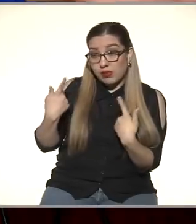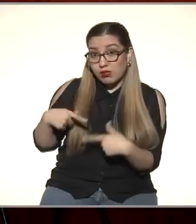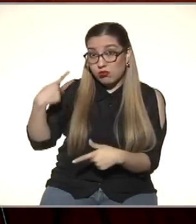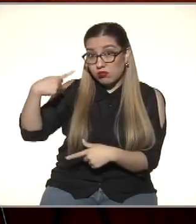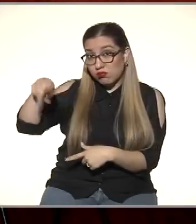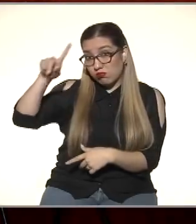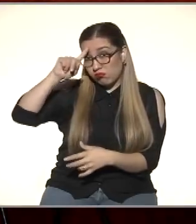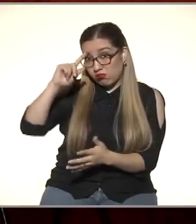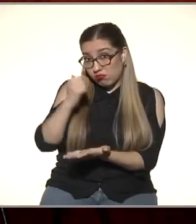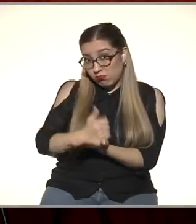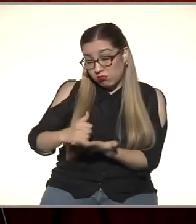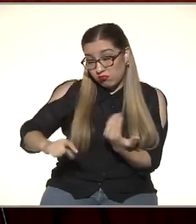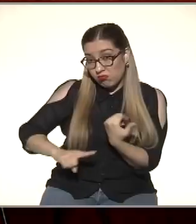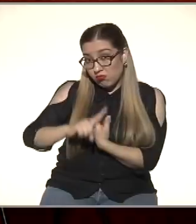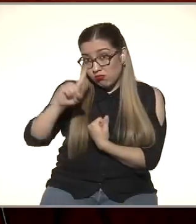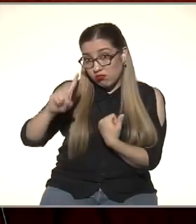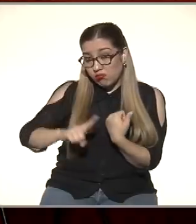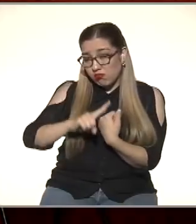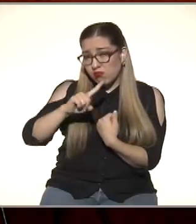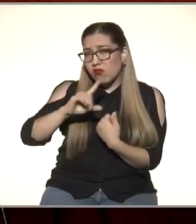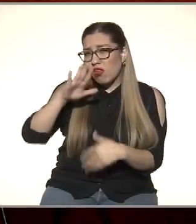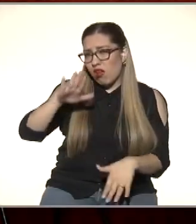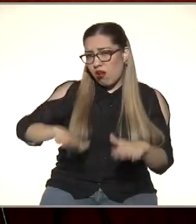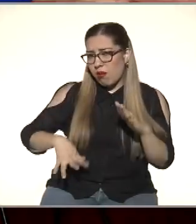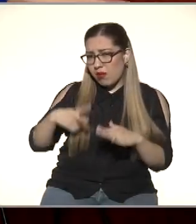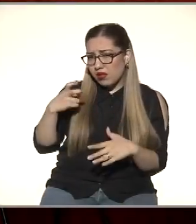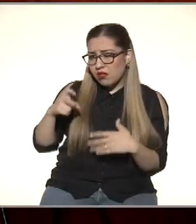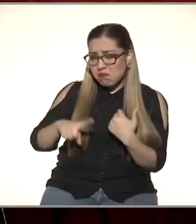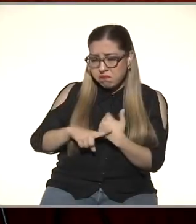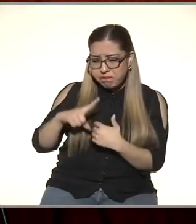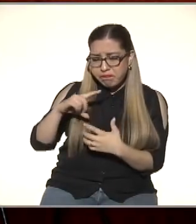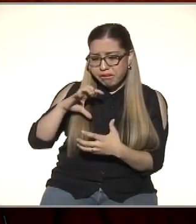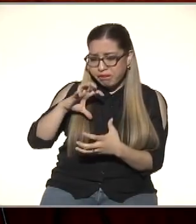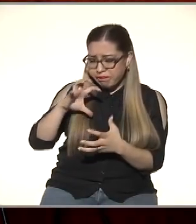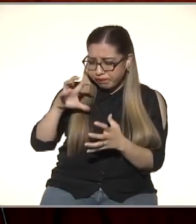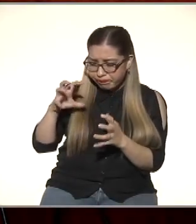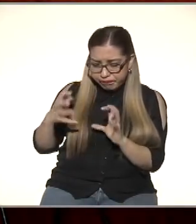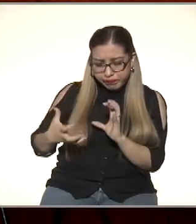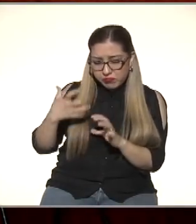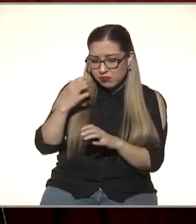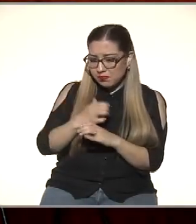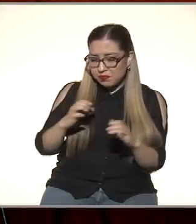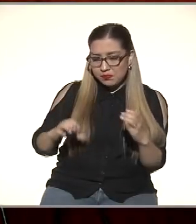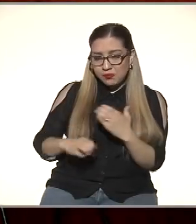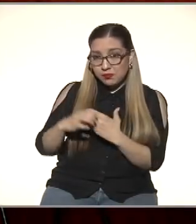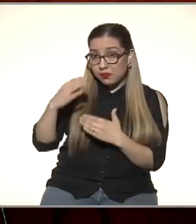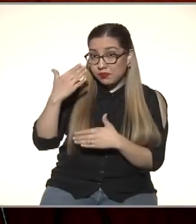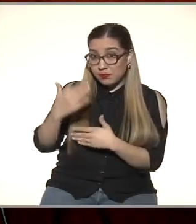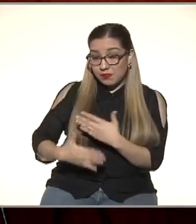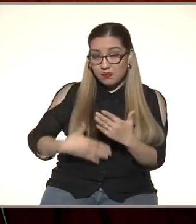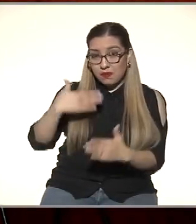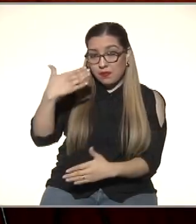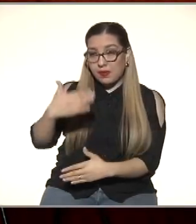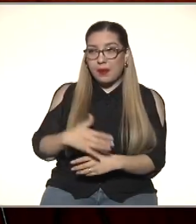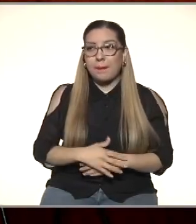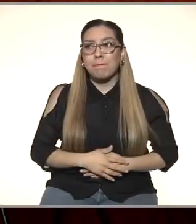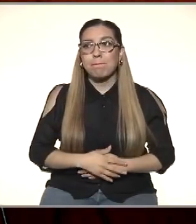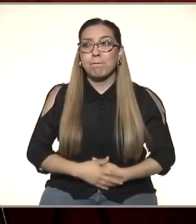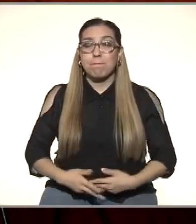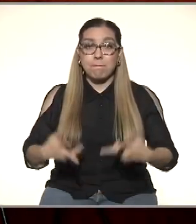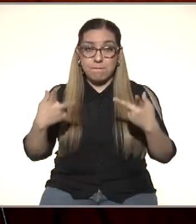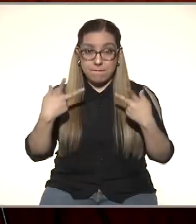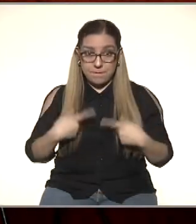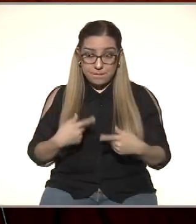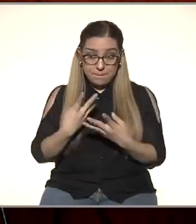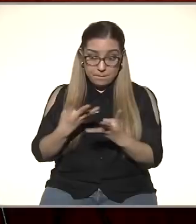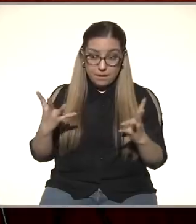a veces, después de ciertas crisis de la pareja, después de que alguien atraviesa por esas cosas, las personas o la pareja